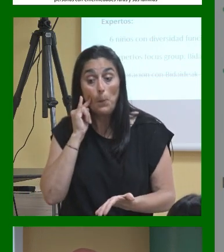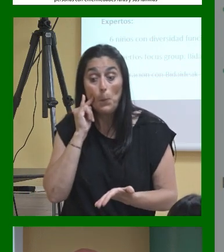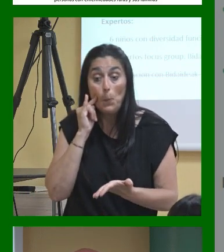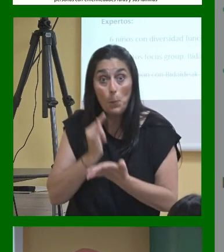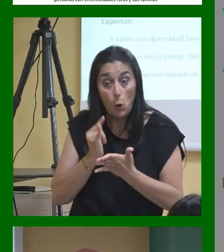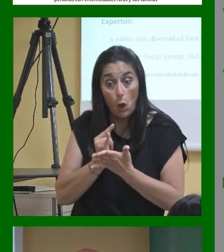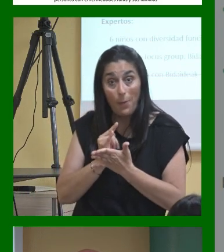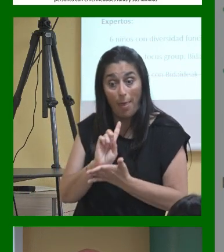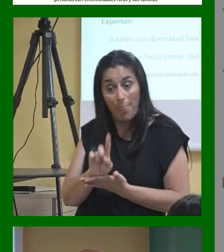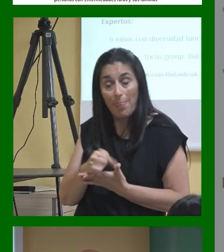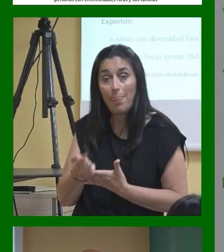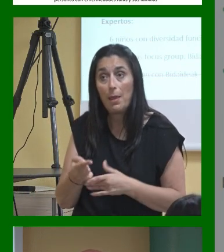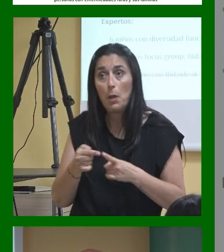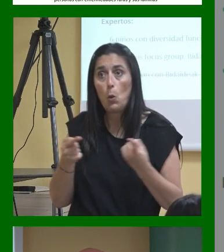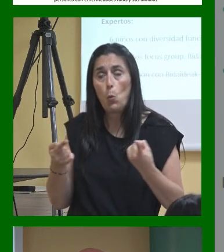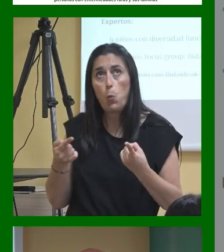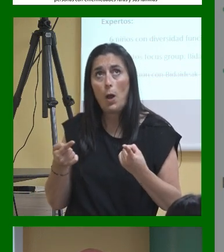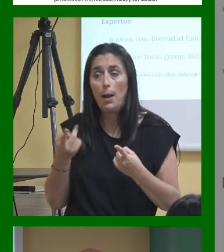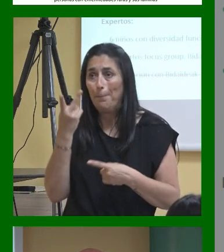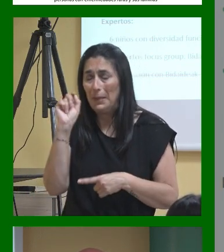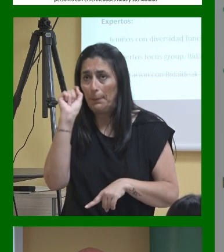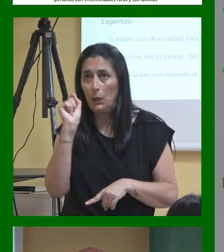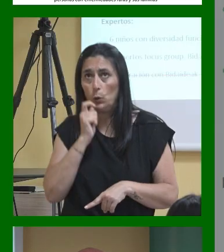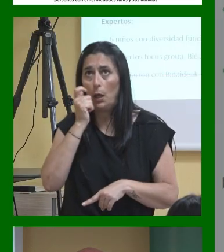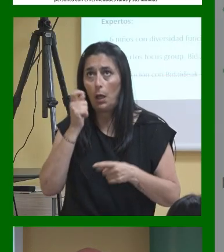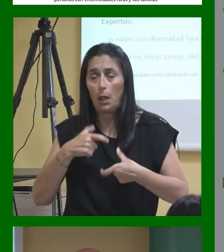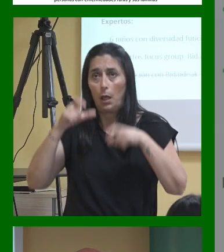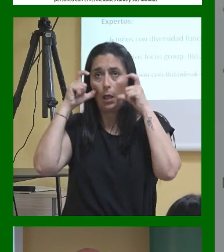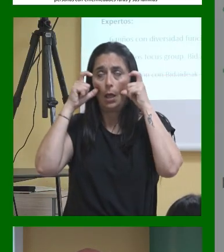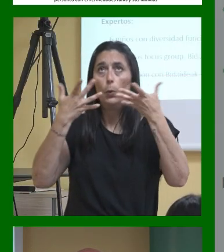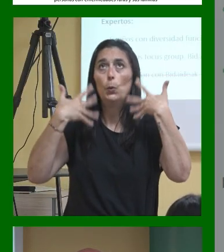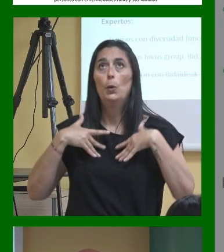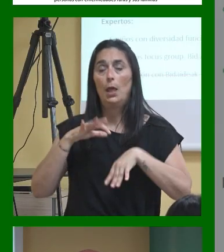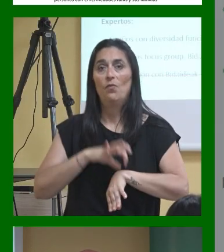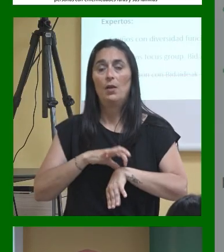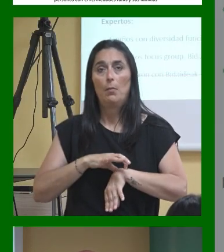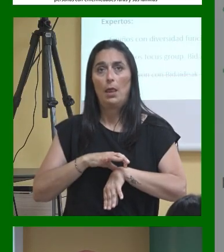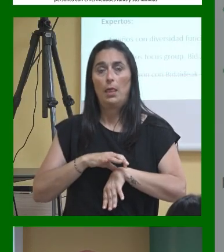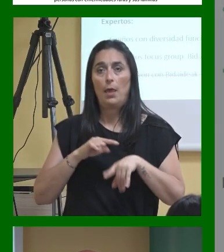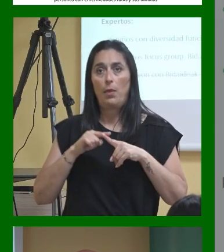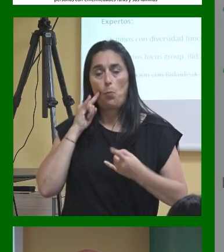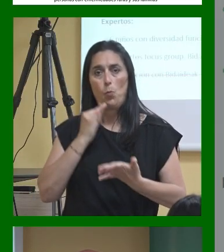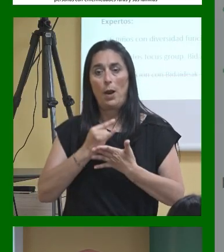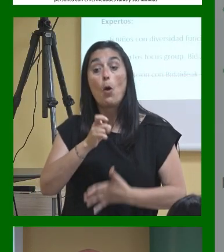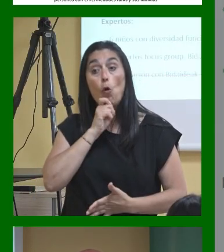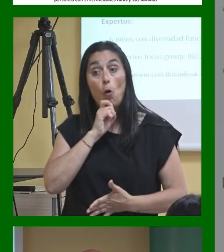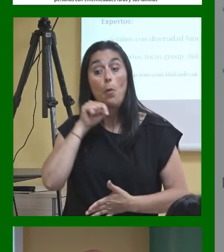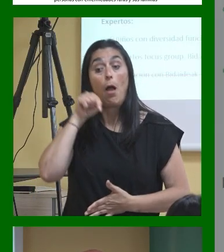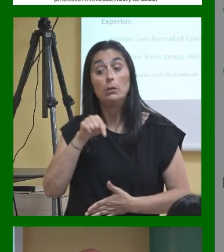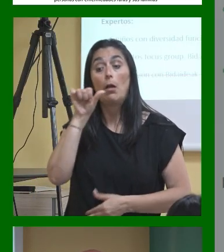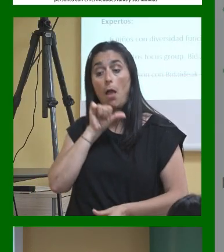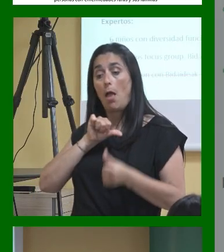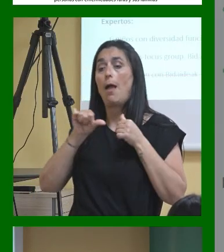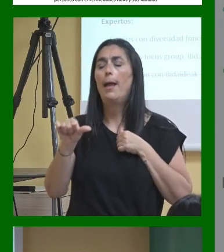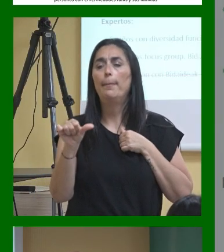efecto Proteus, es decir, tú te conviertes en un enfermo durante 20 minutos y experimentas la enfermedad, y a partir de ahí vamos a ver si eres capaz,